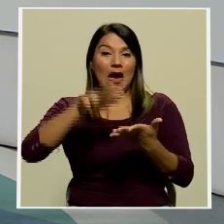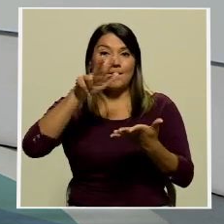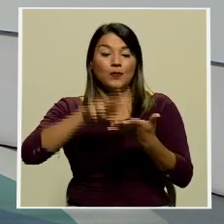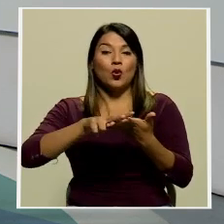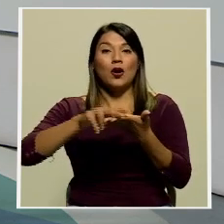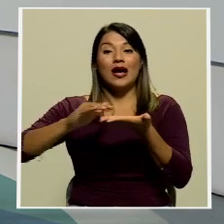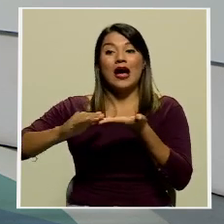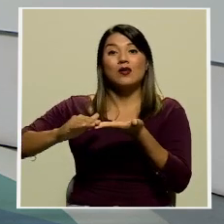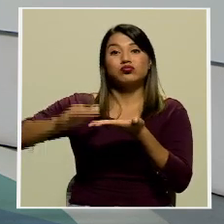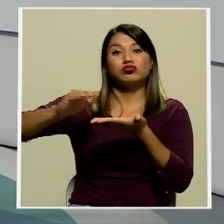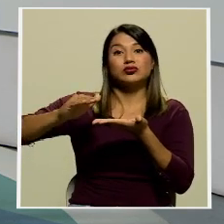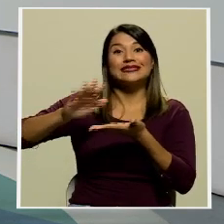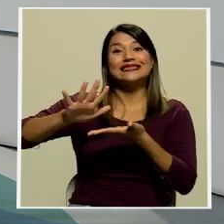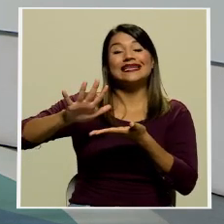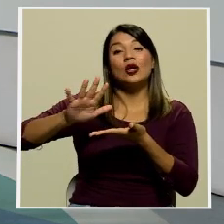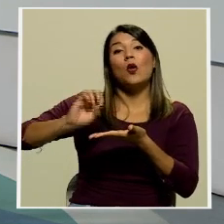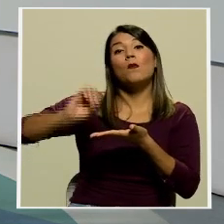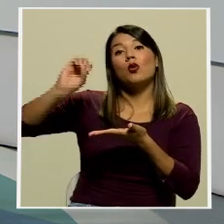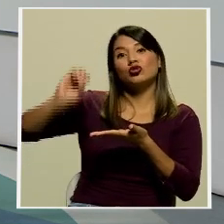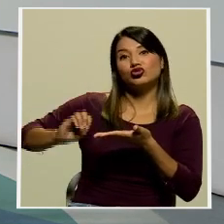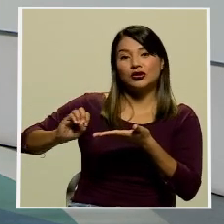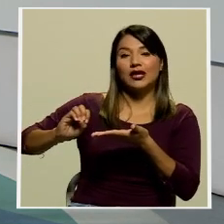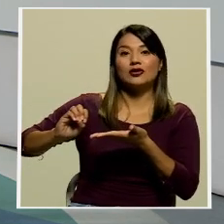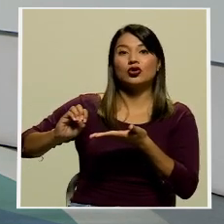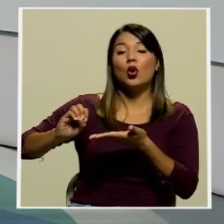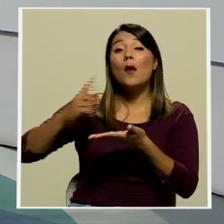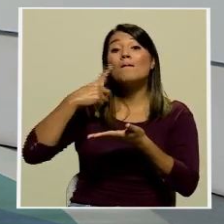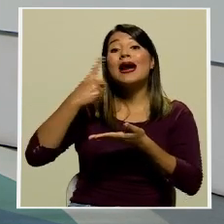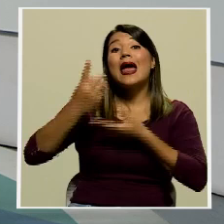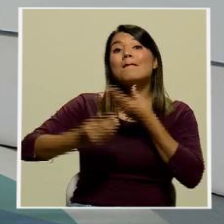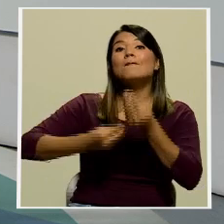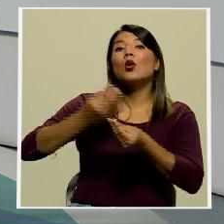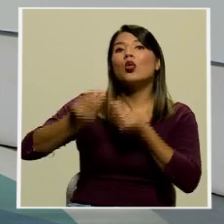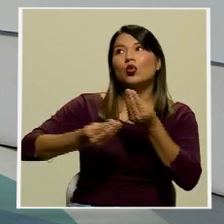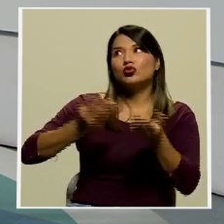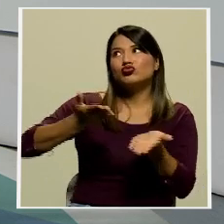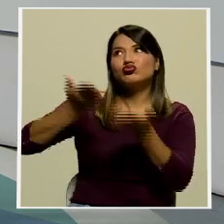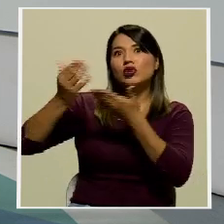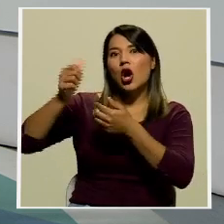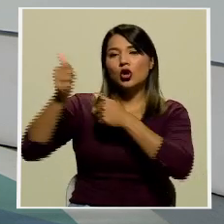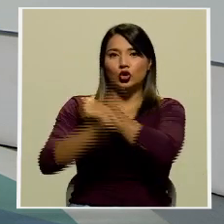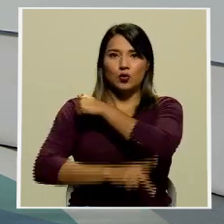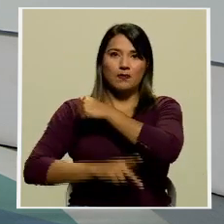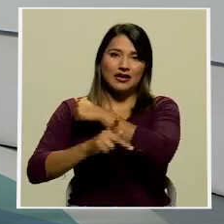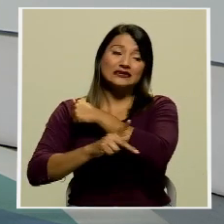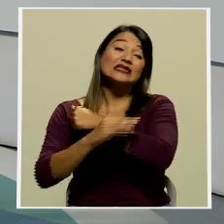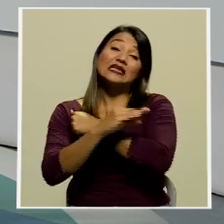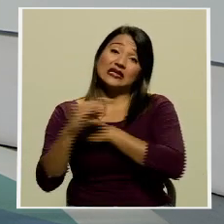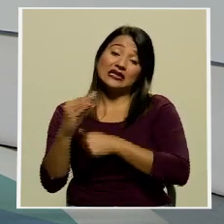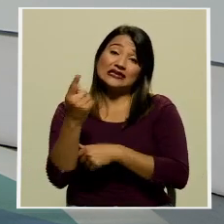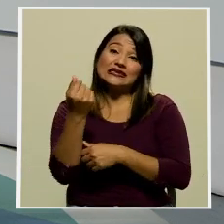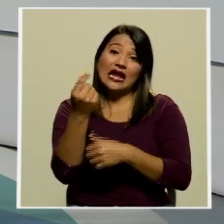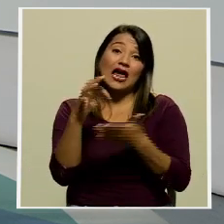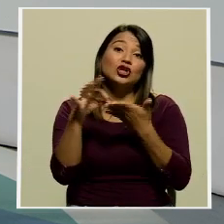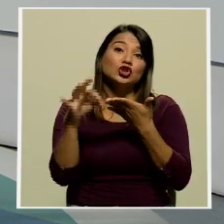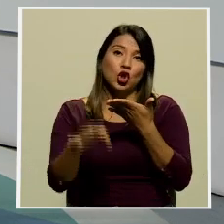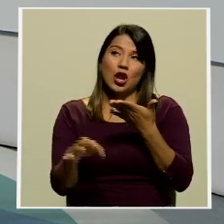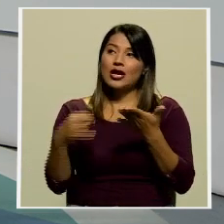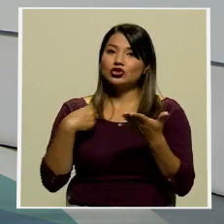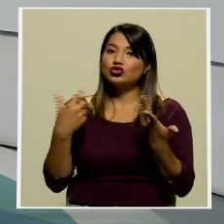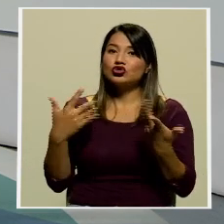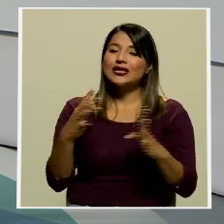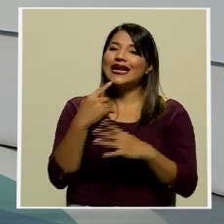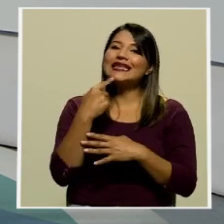de 5% a las remesas al exterior y bueno, lo del salario escolar que ya yo se los mencionaba, ¿verdad? Que es los salarios que